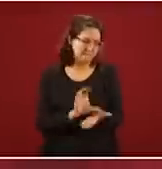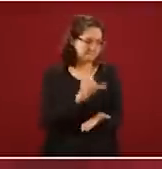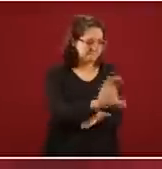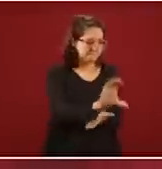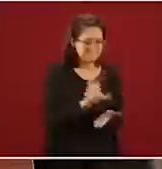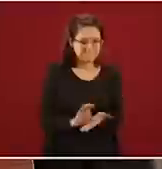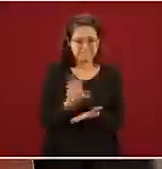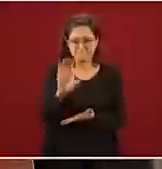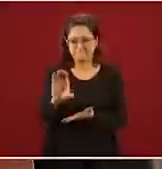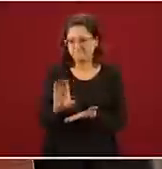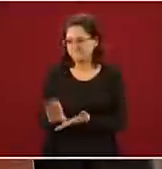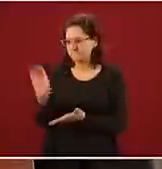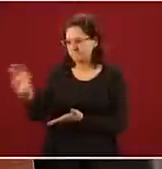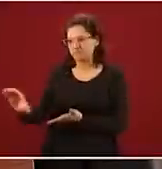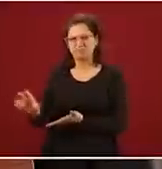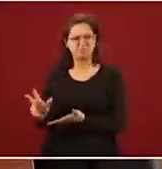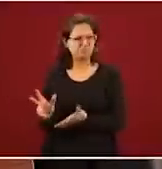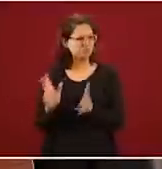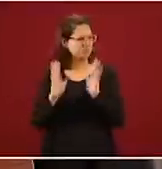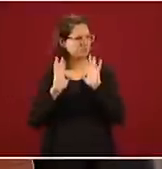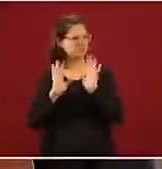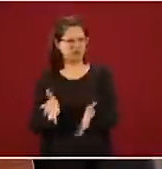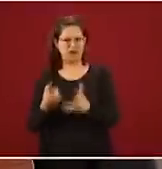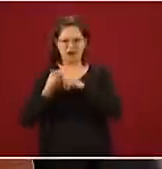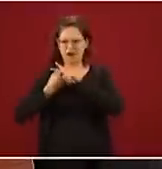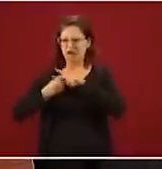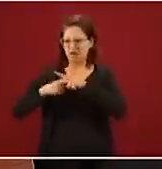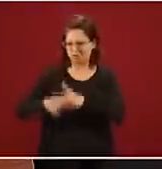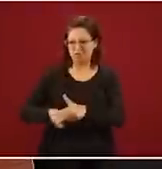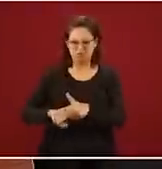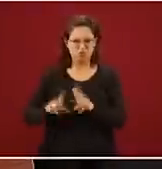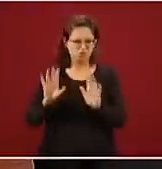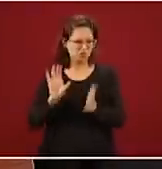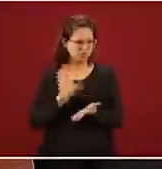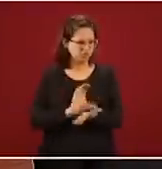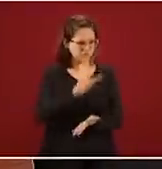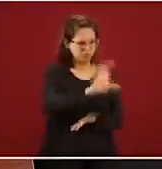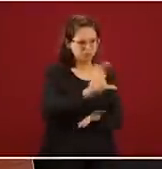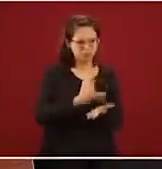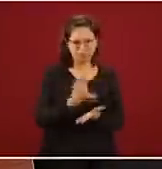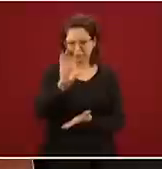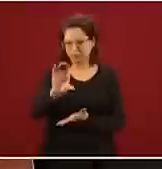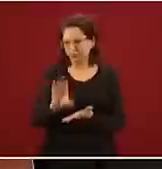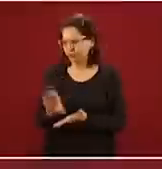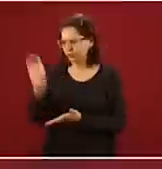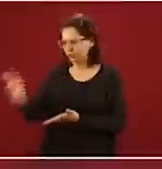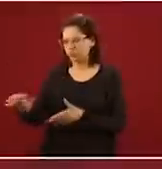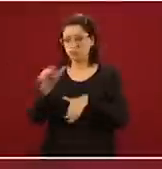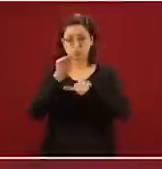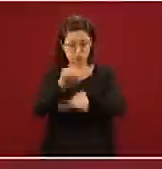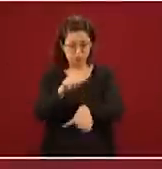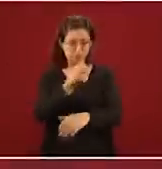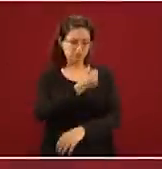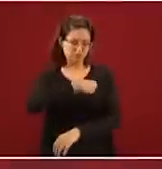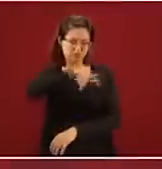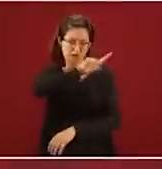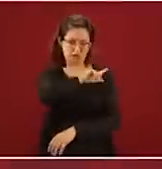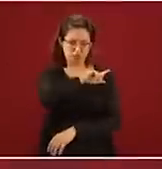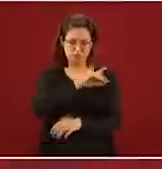más, ya se les asignó un presupuesto, ya hay un presupuesto para eso. Sí. Entonces,